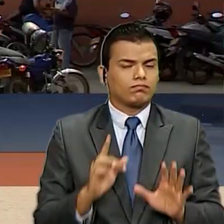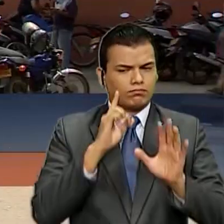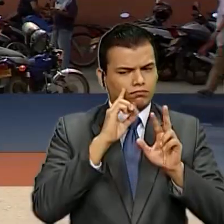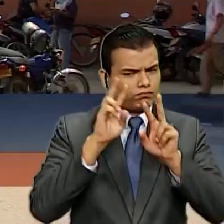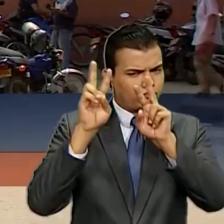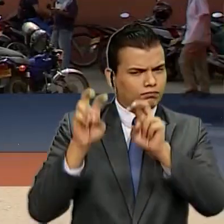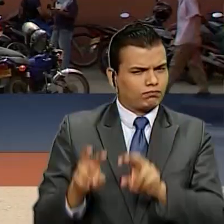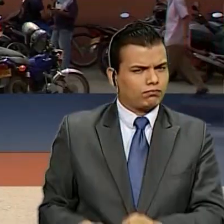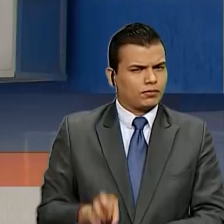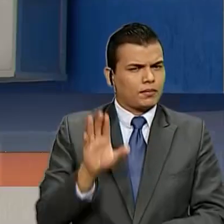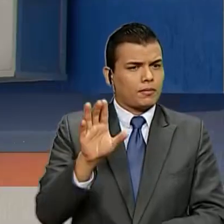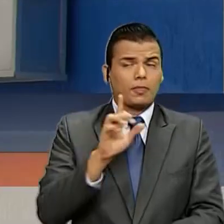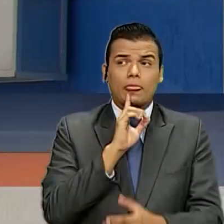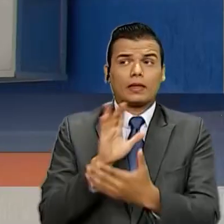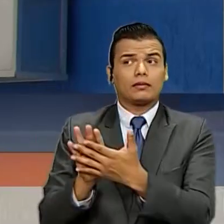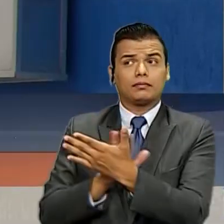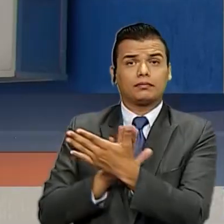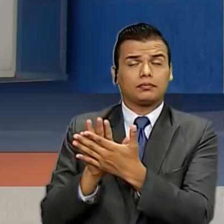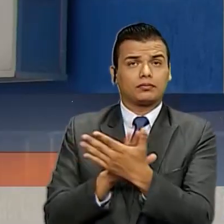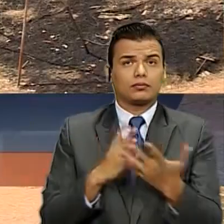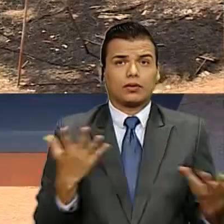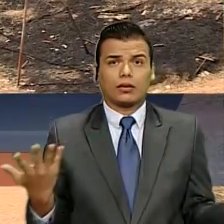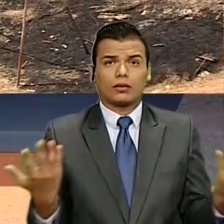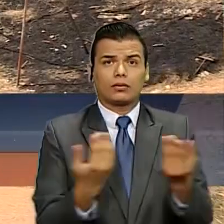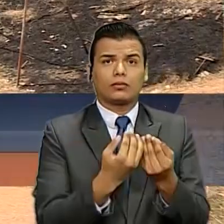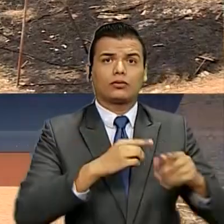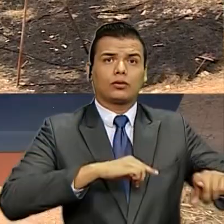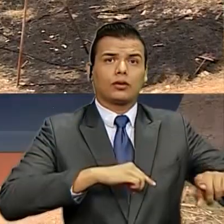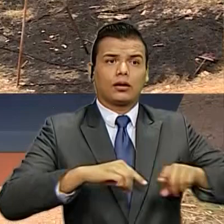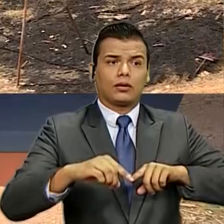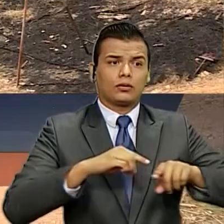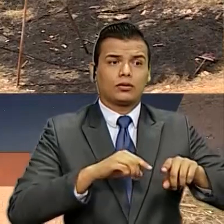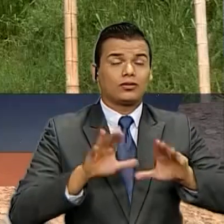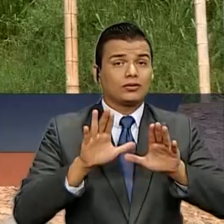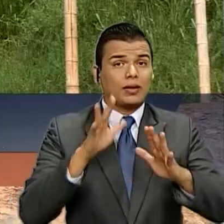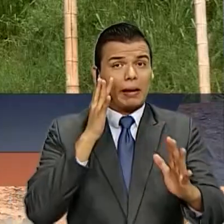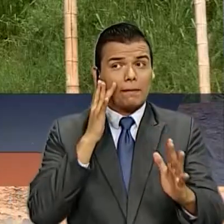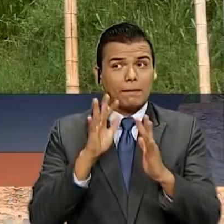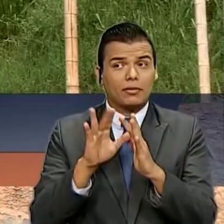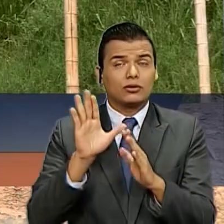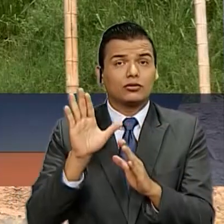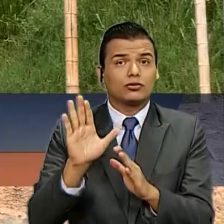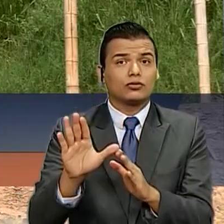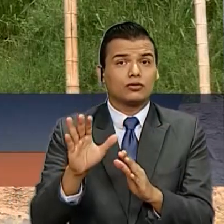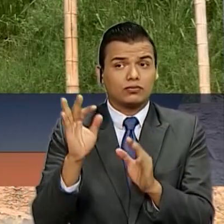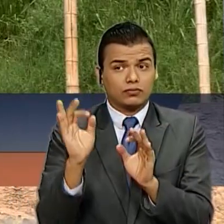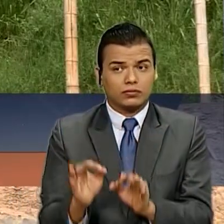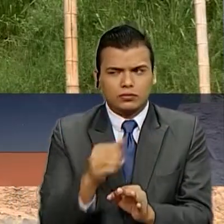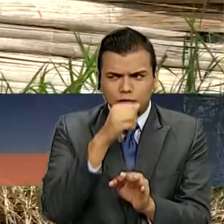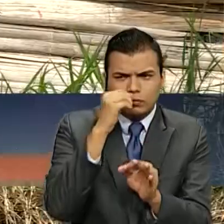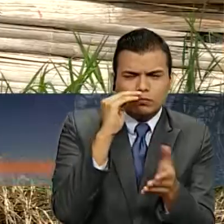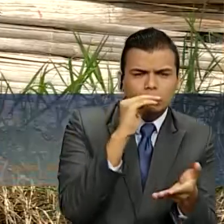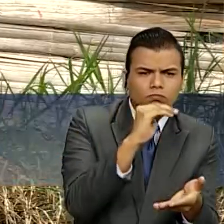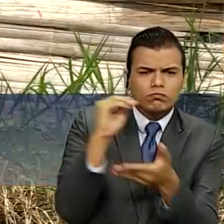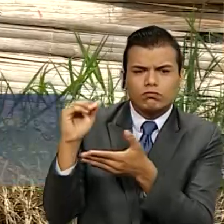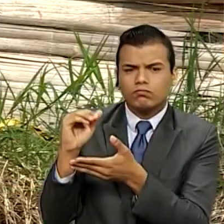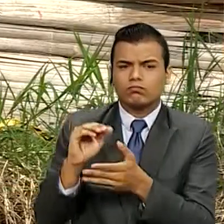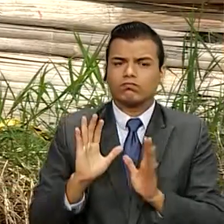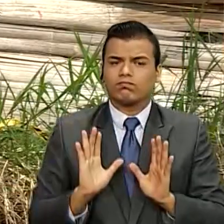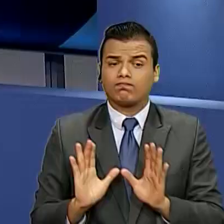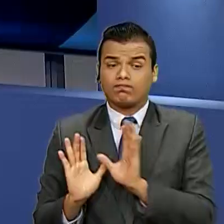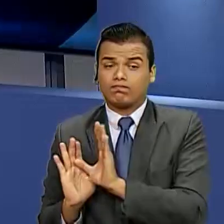con hipótesis conocidas por las autoridades, es un caso conectado con el microtráfico.